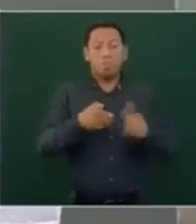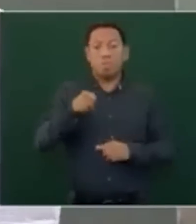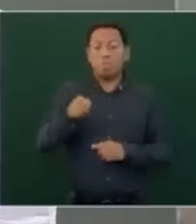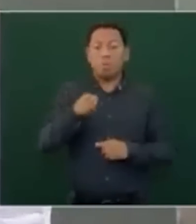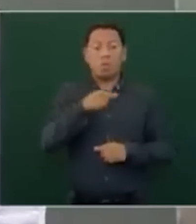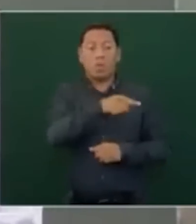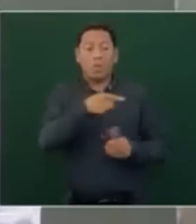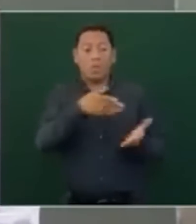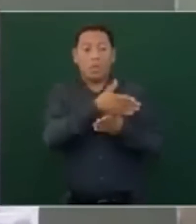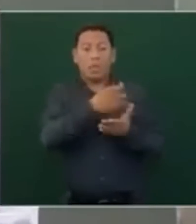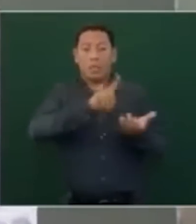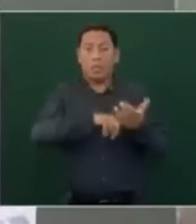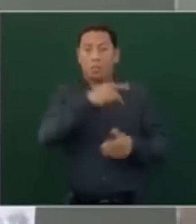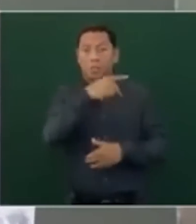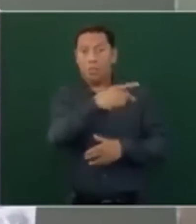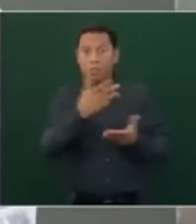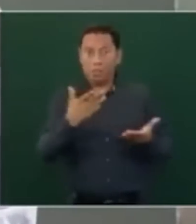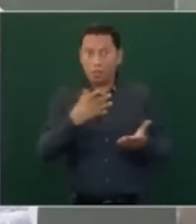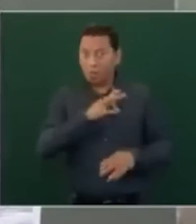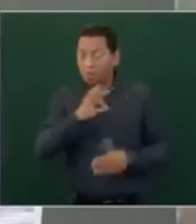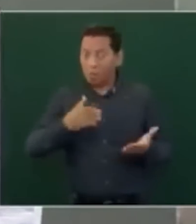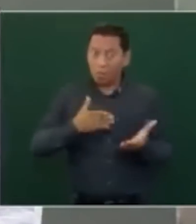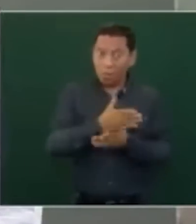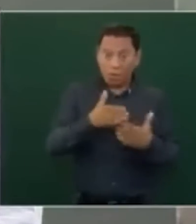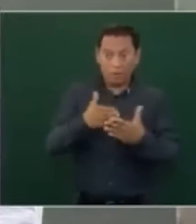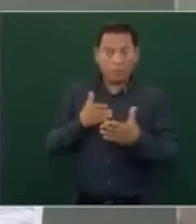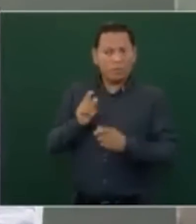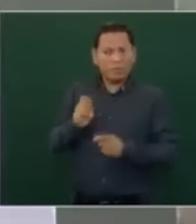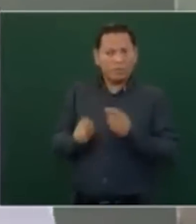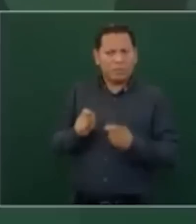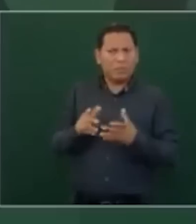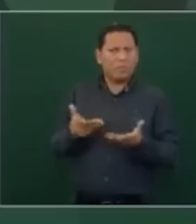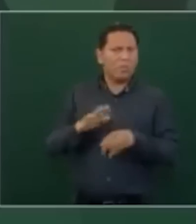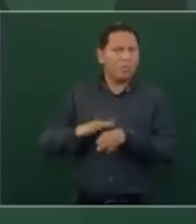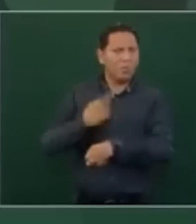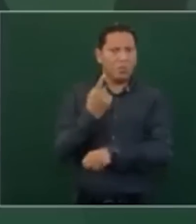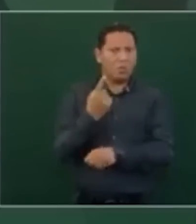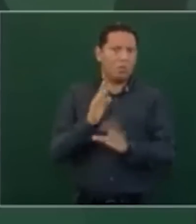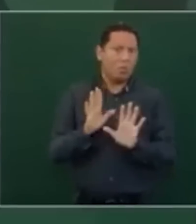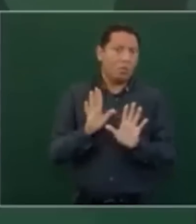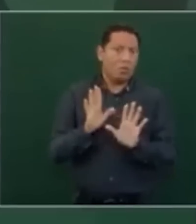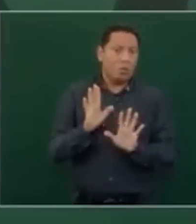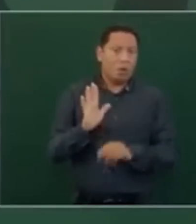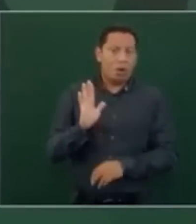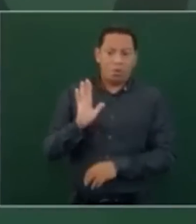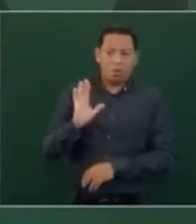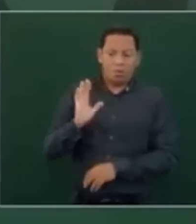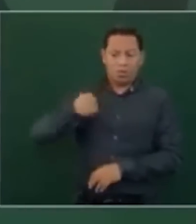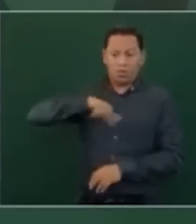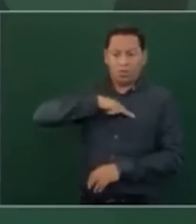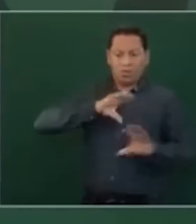de otro. Dirían seguramente: nosotros somos autónomos, somos